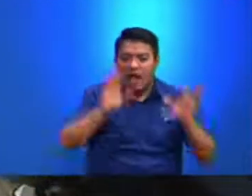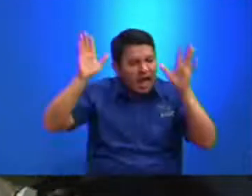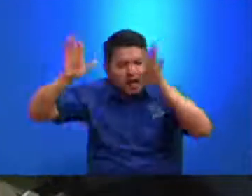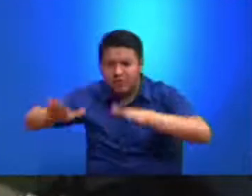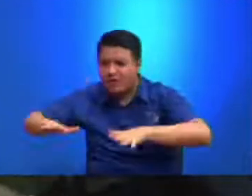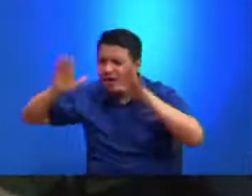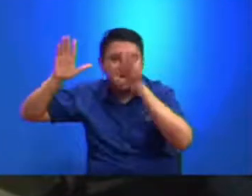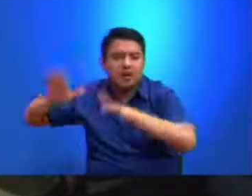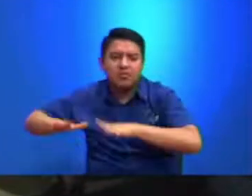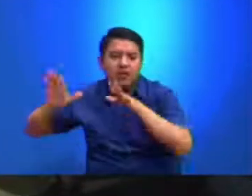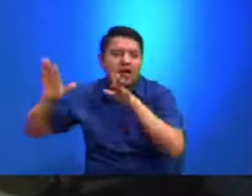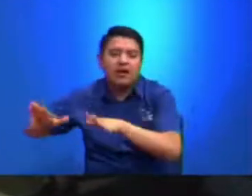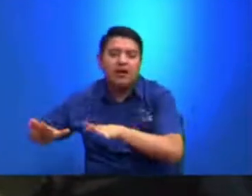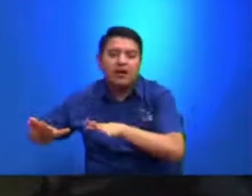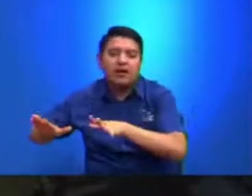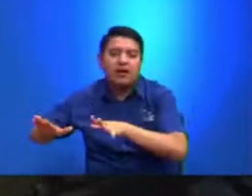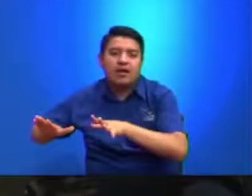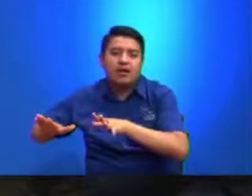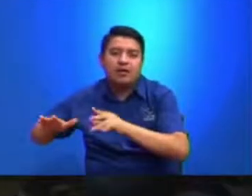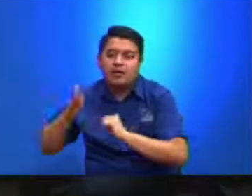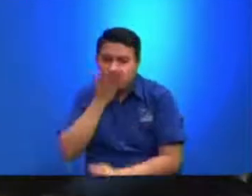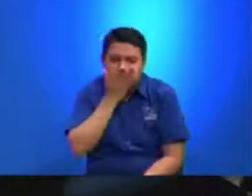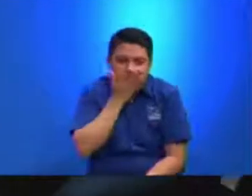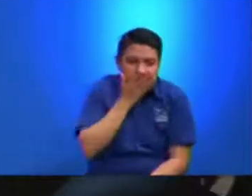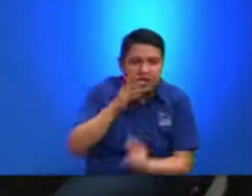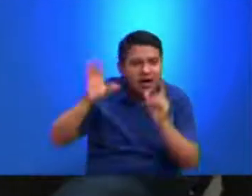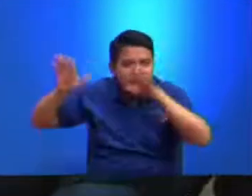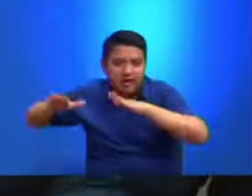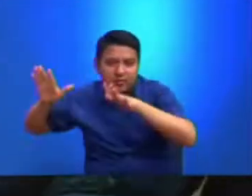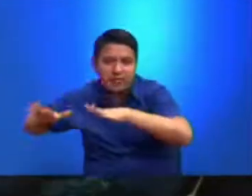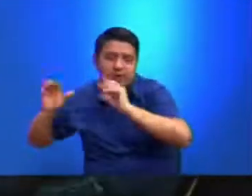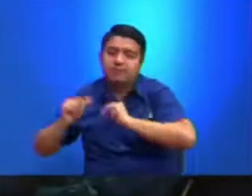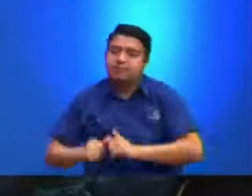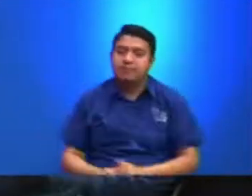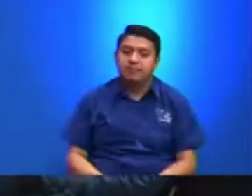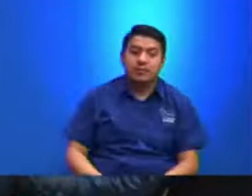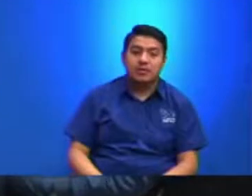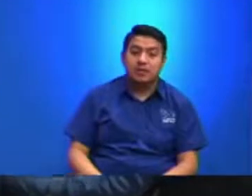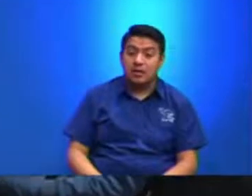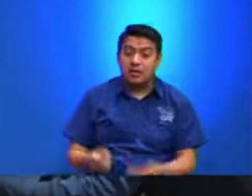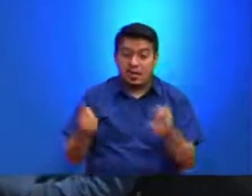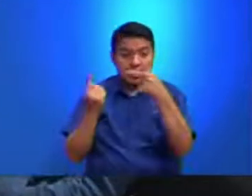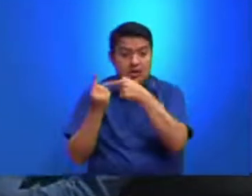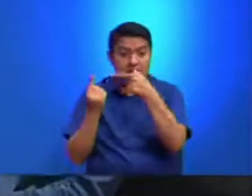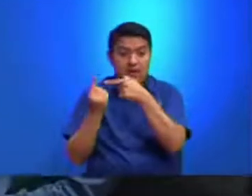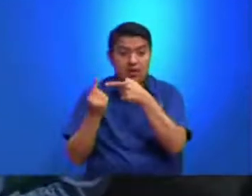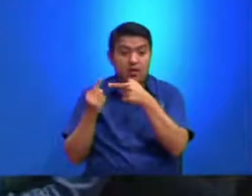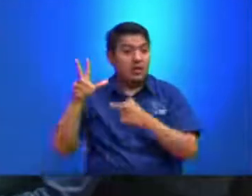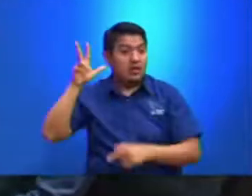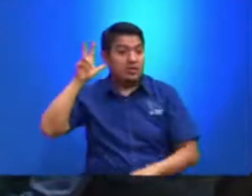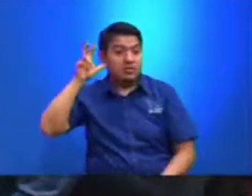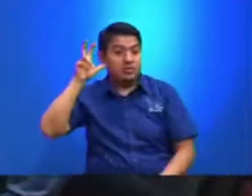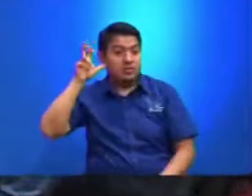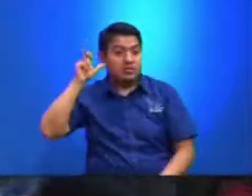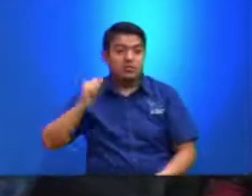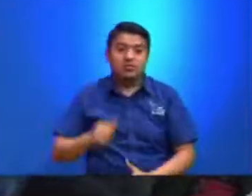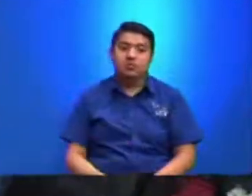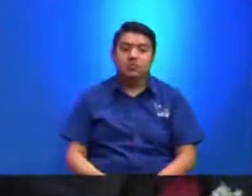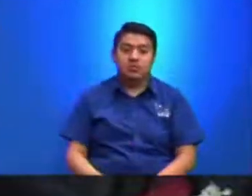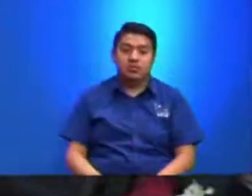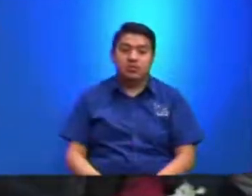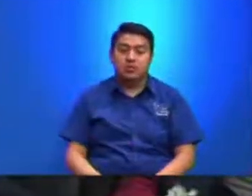mandados. A saber qué cosa le dijeron. Y le llevaron regalos. Y entonces él los oyó y los tomó como sus